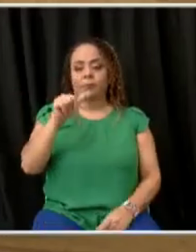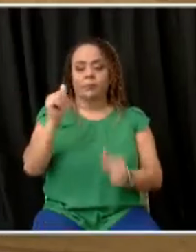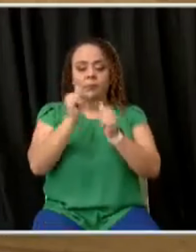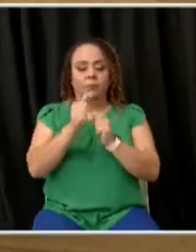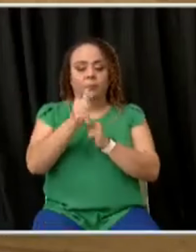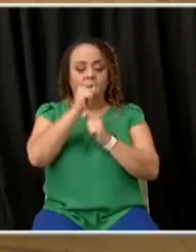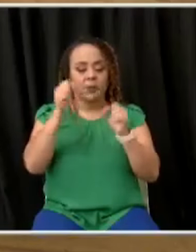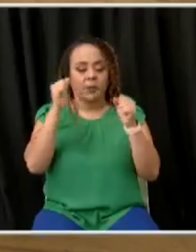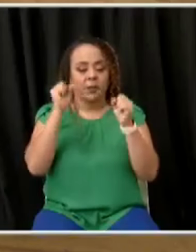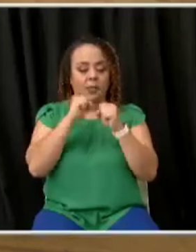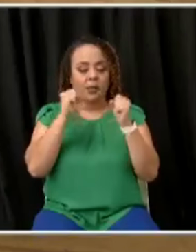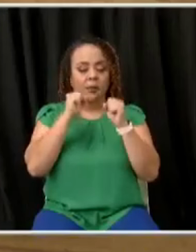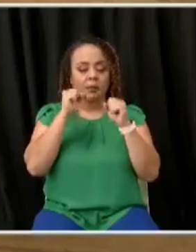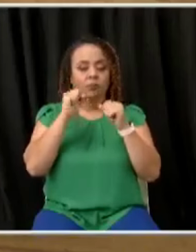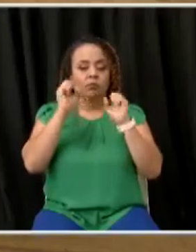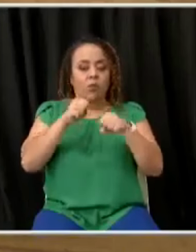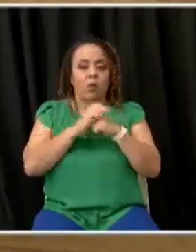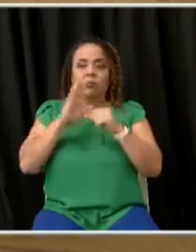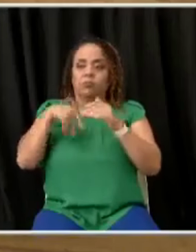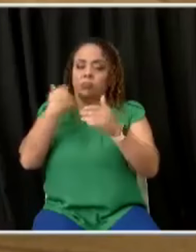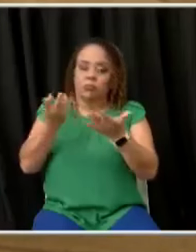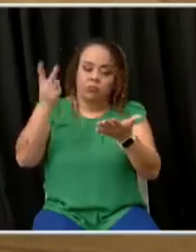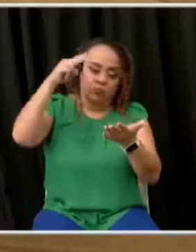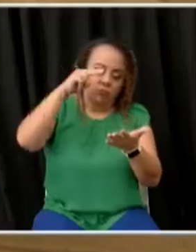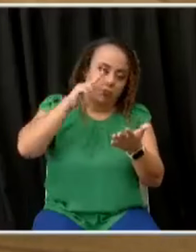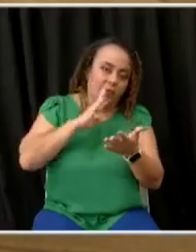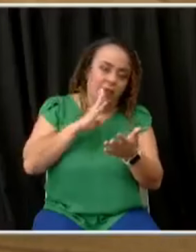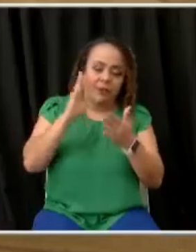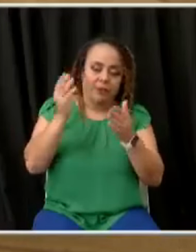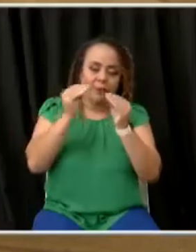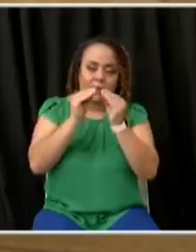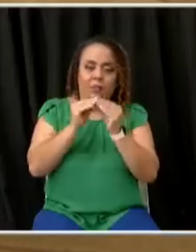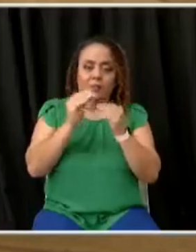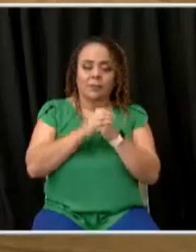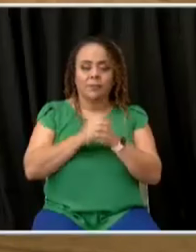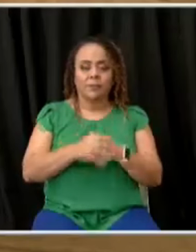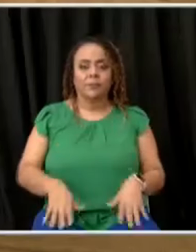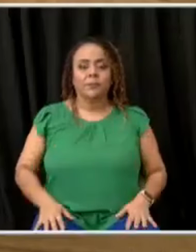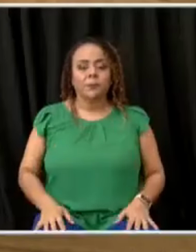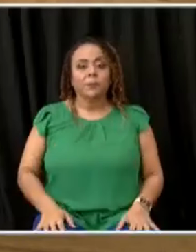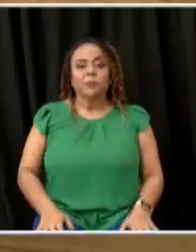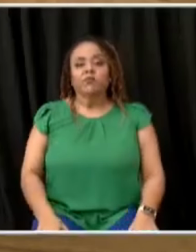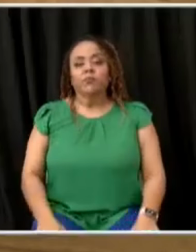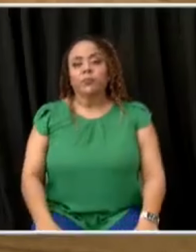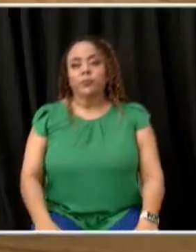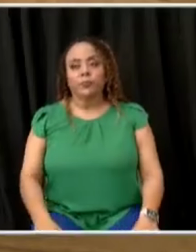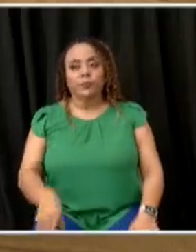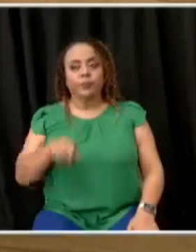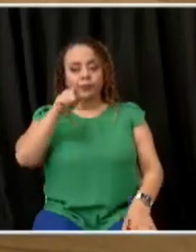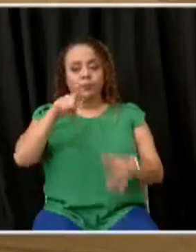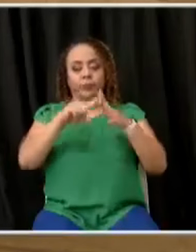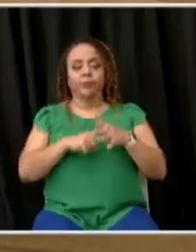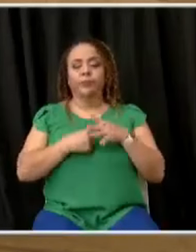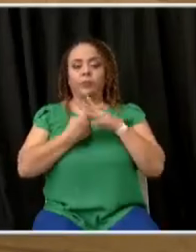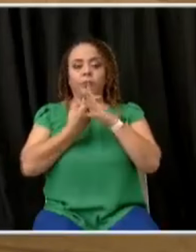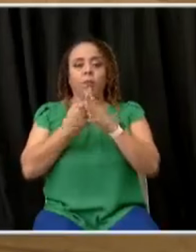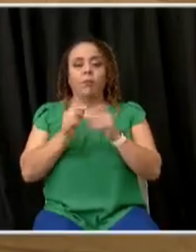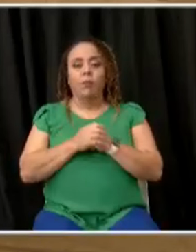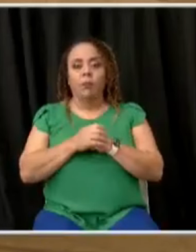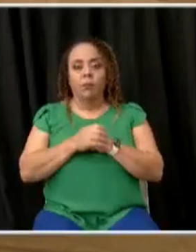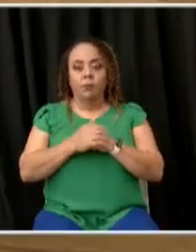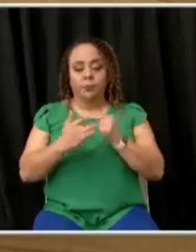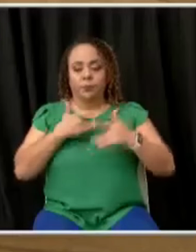hielo es una alternativa que más adelante nos va a hablar un poquitito más sobre eso en caso de que usted empiece a tener